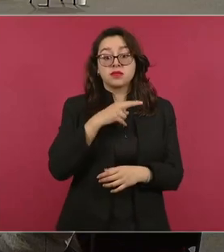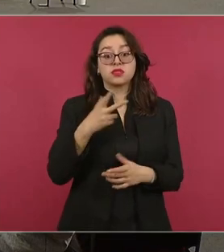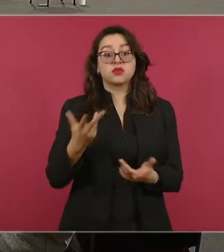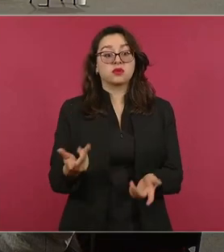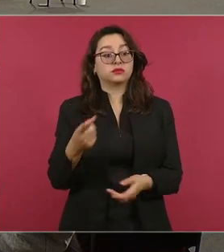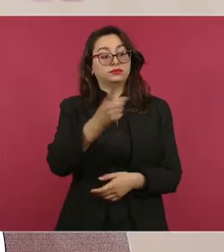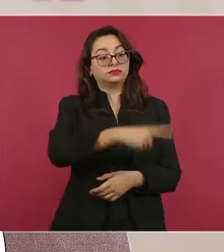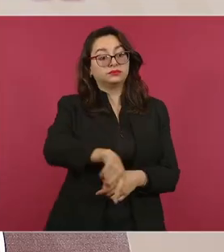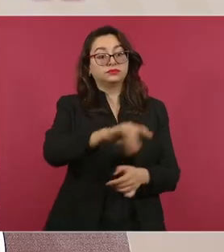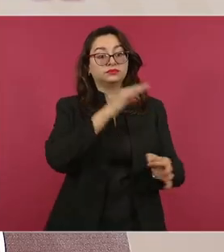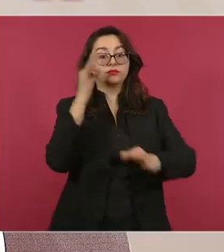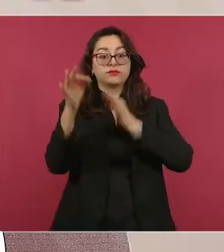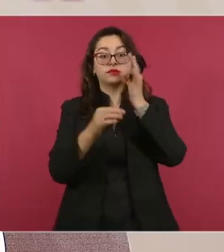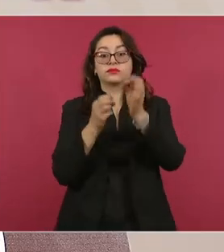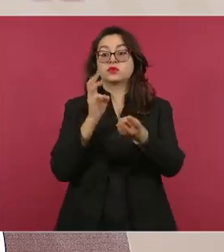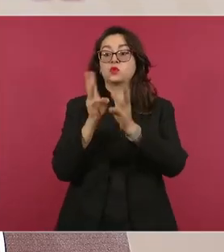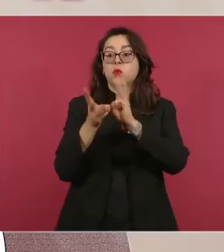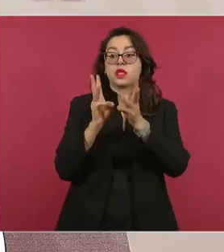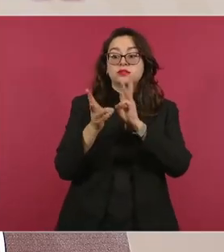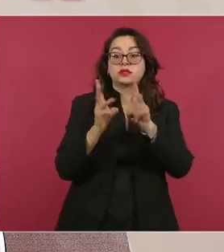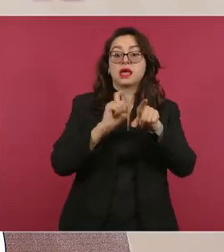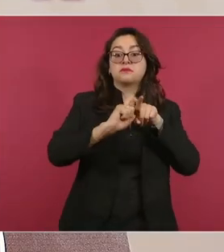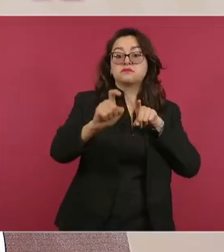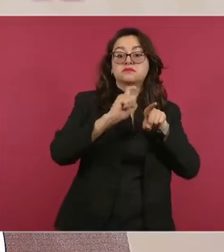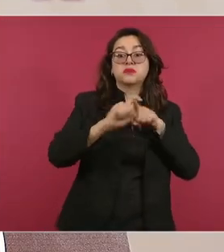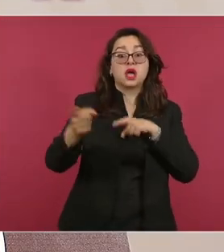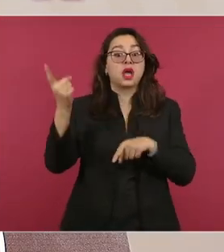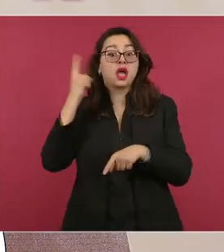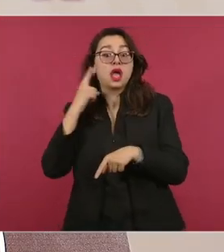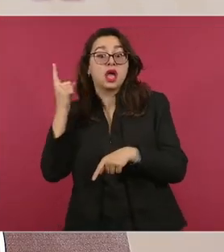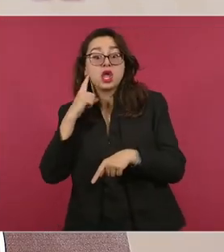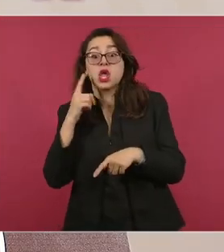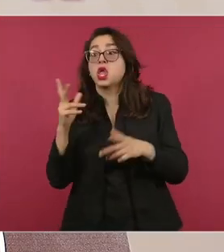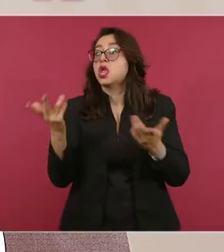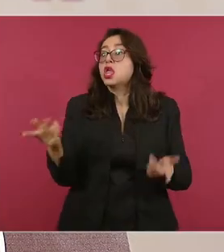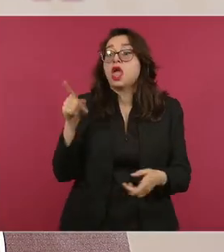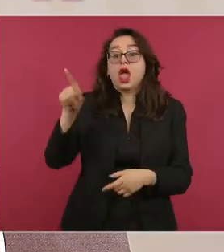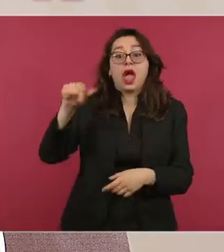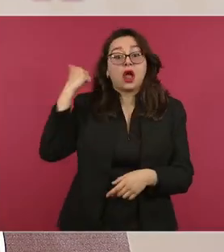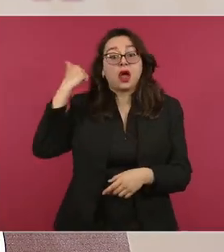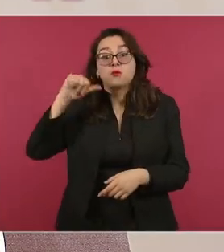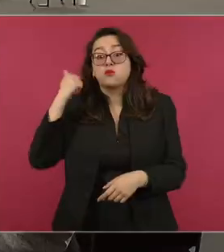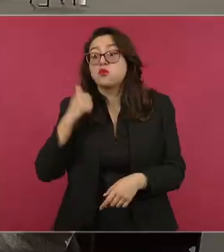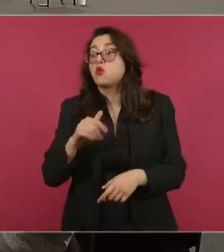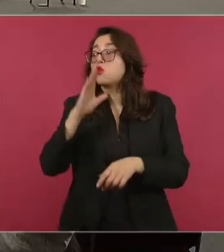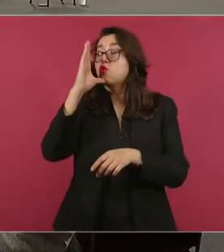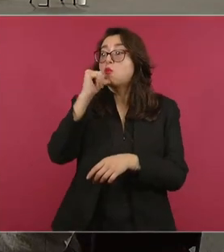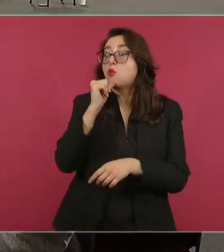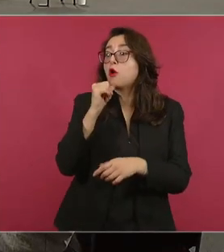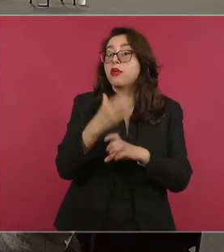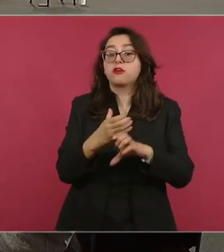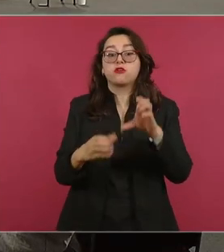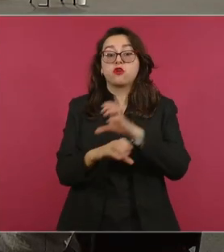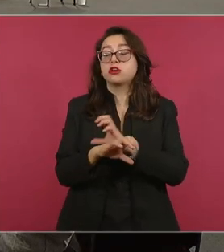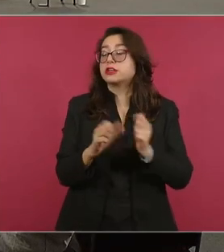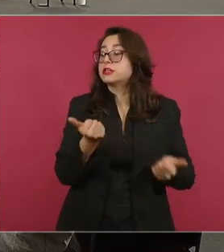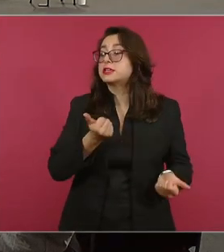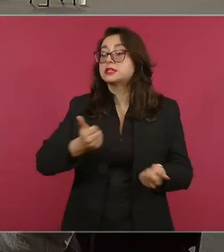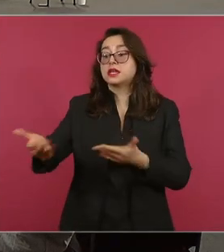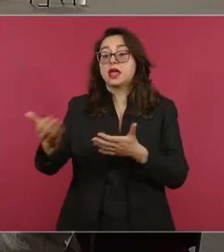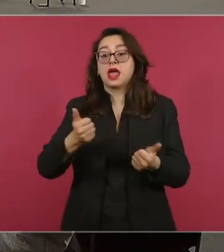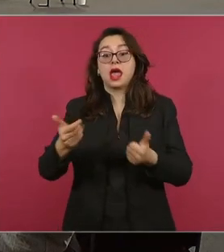audios falsos a través de WhatsApp que alertaban sobre un supuesto bloqueo y hasta robos por parte del ejército a la